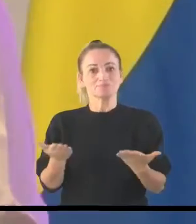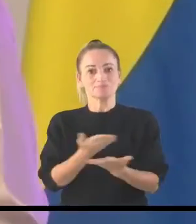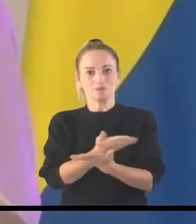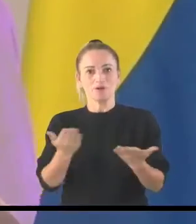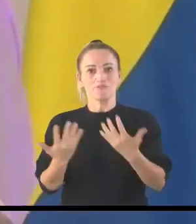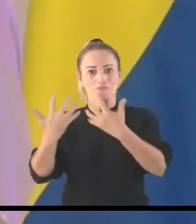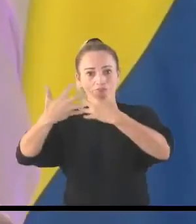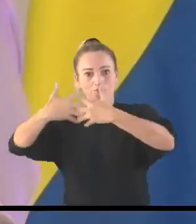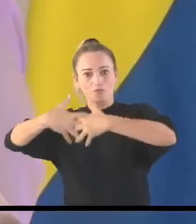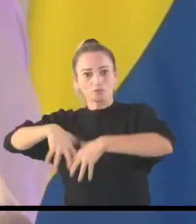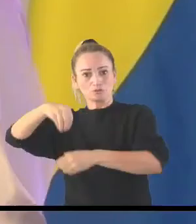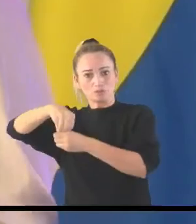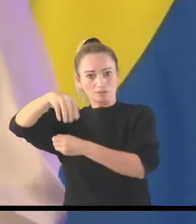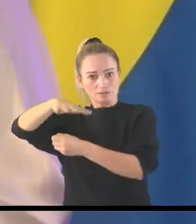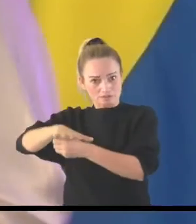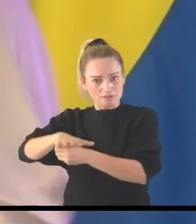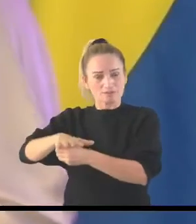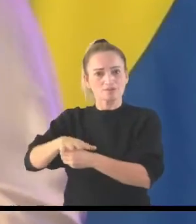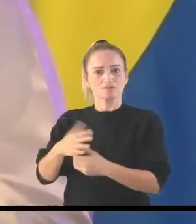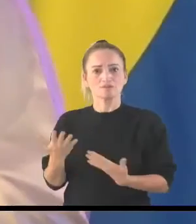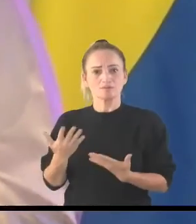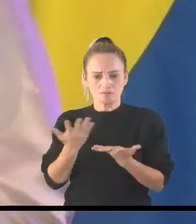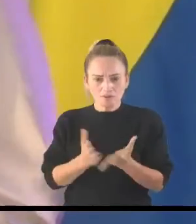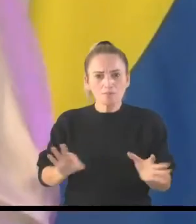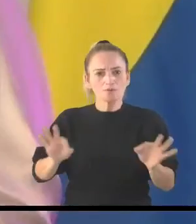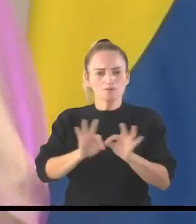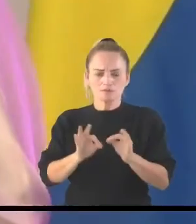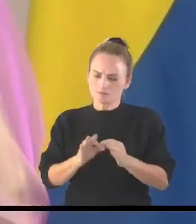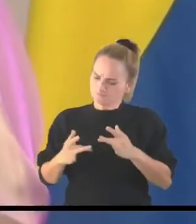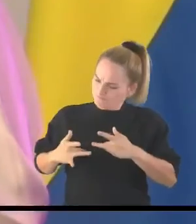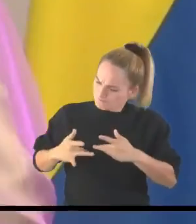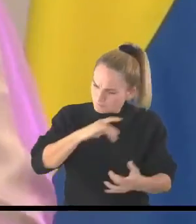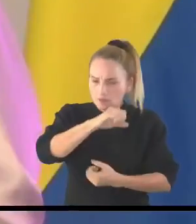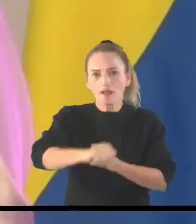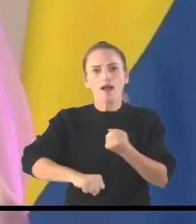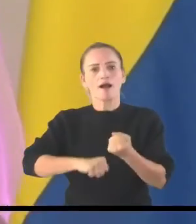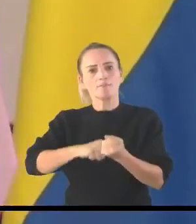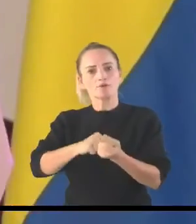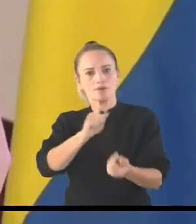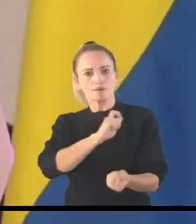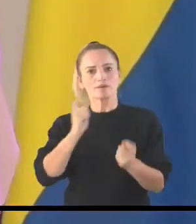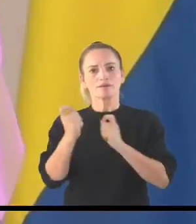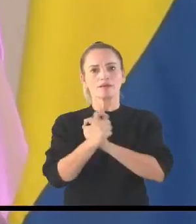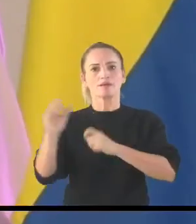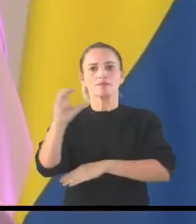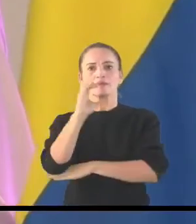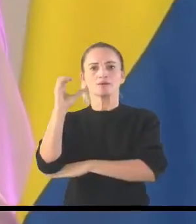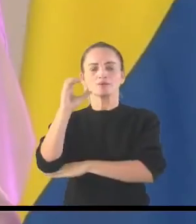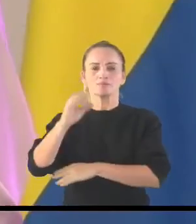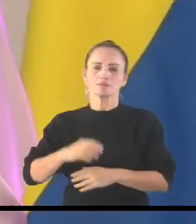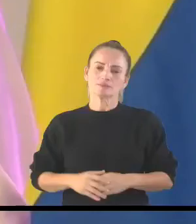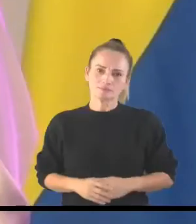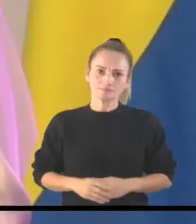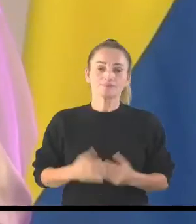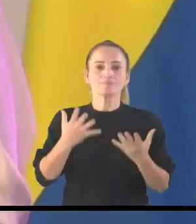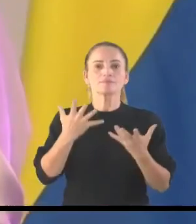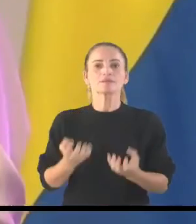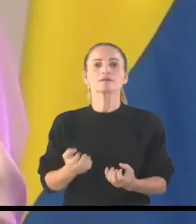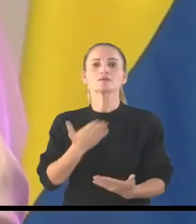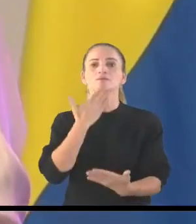somos funcionarios públicos a dejarlo todo por el cambio de este país.